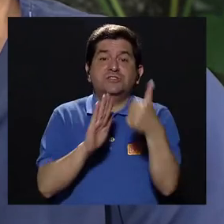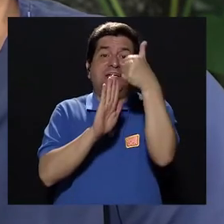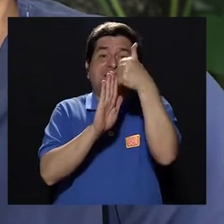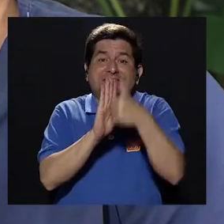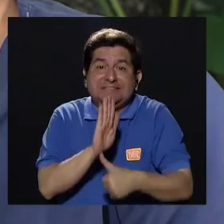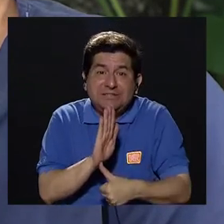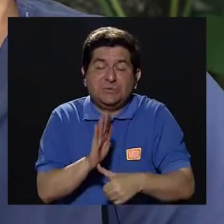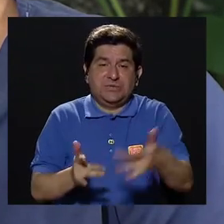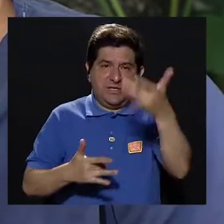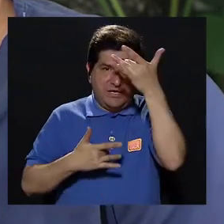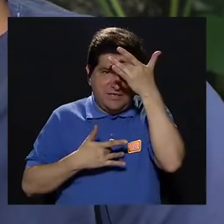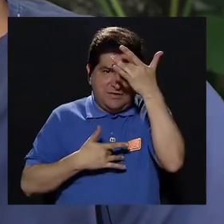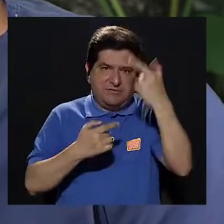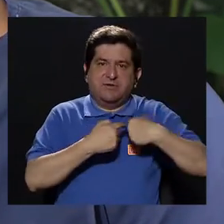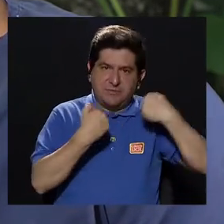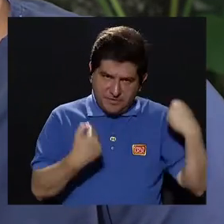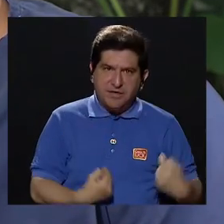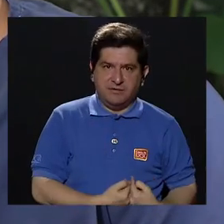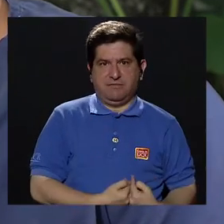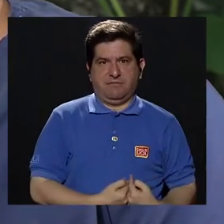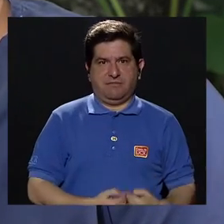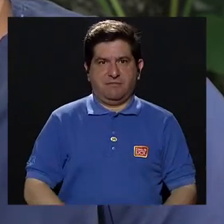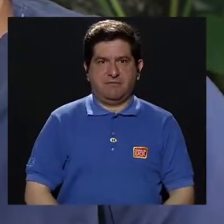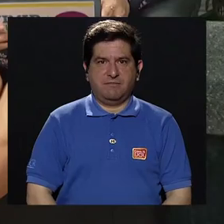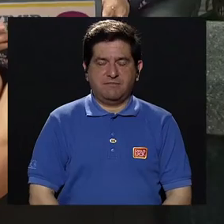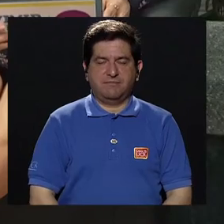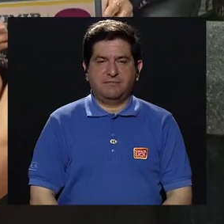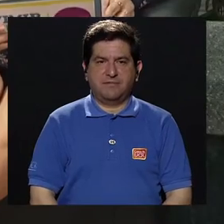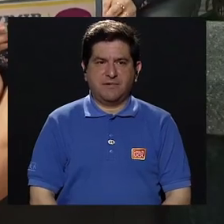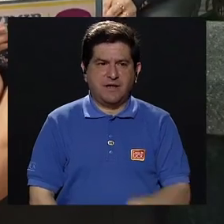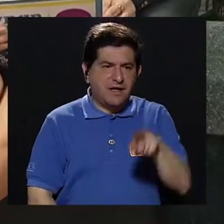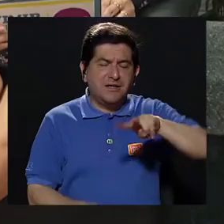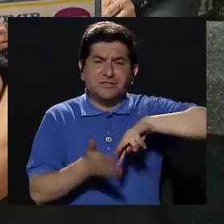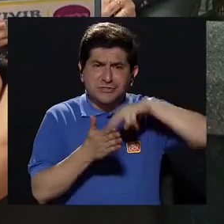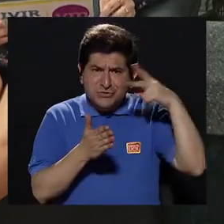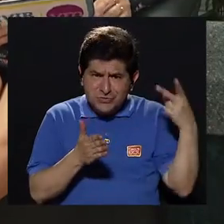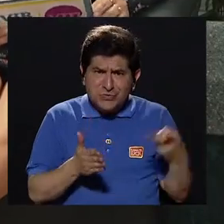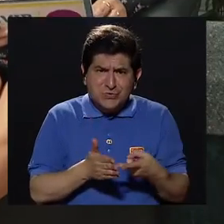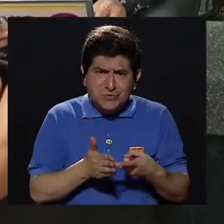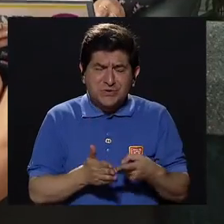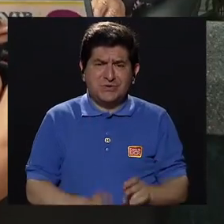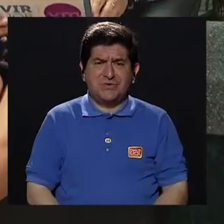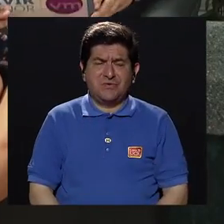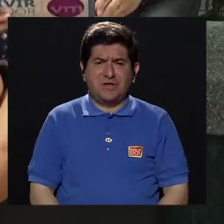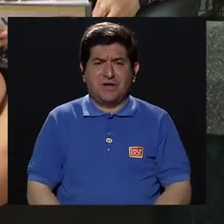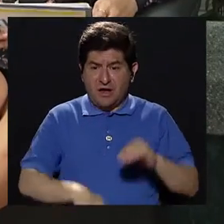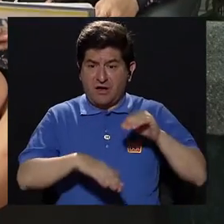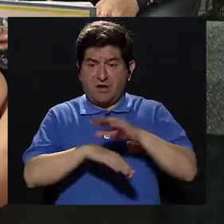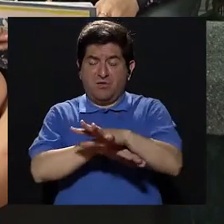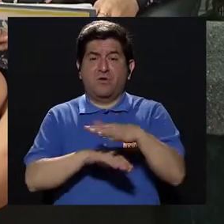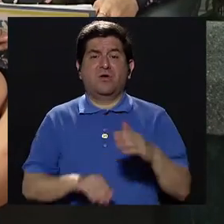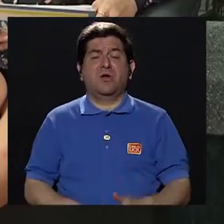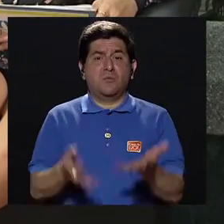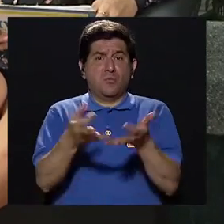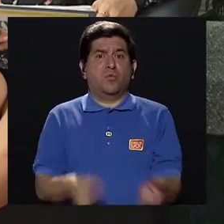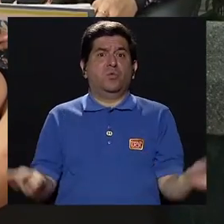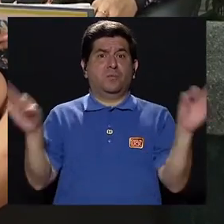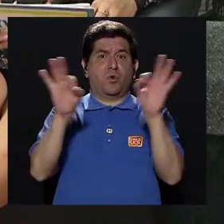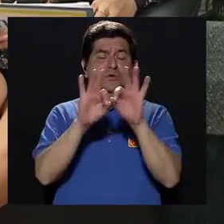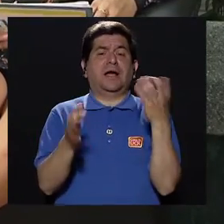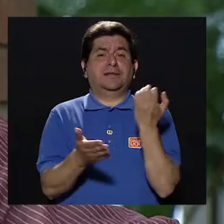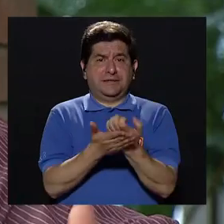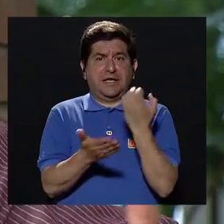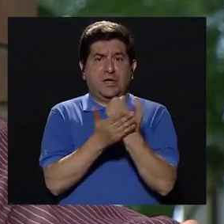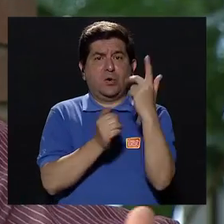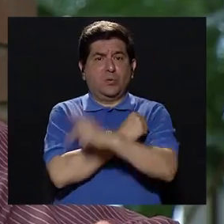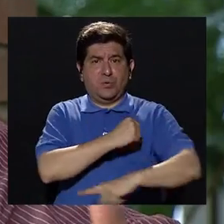operados de enfermedades cardiovasculares. Claro, y esto le genera una repercusión muy importante en